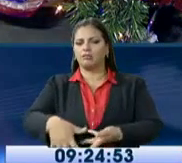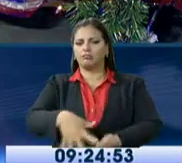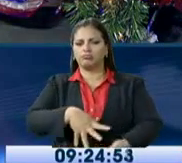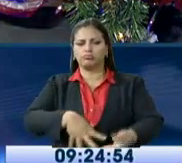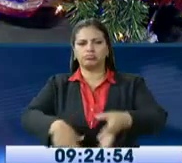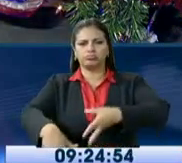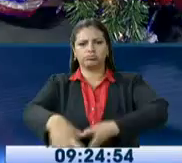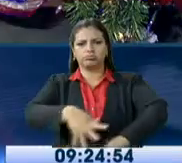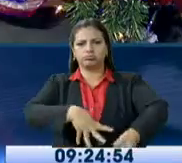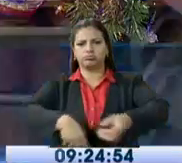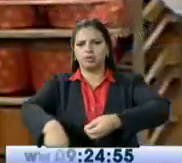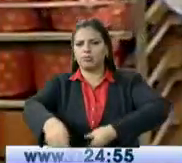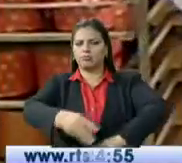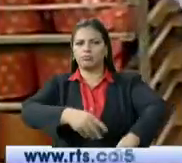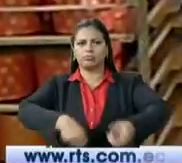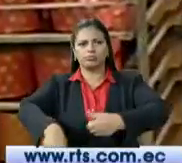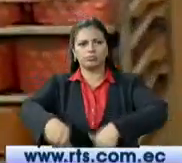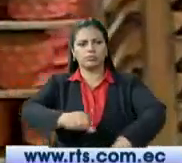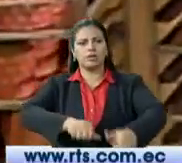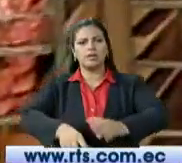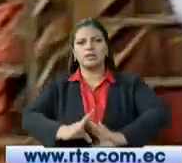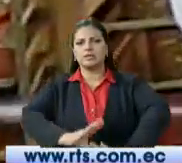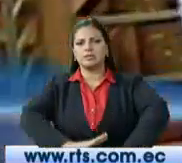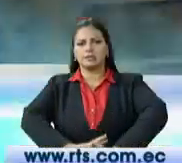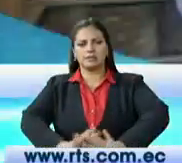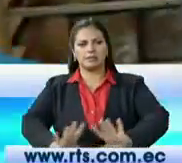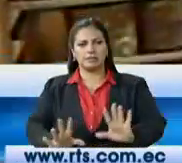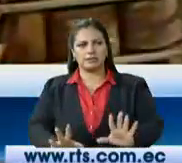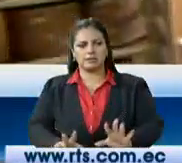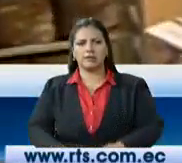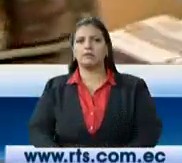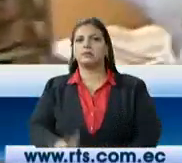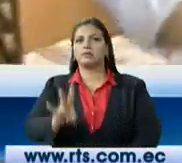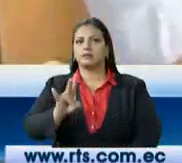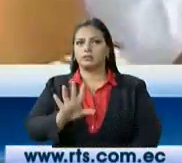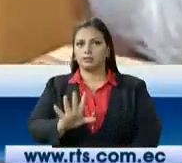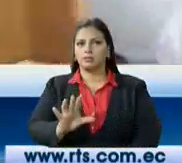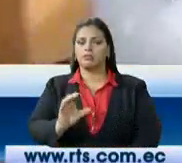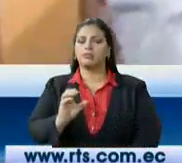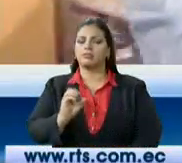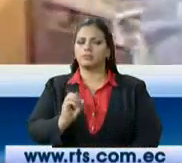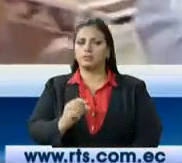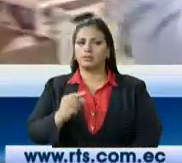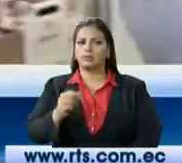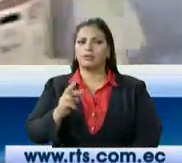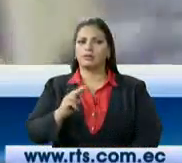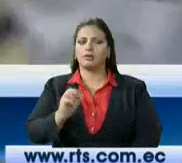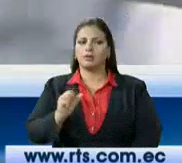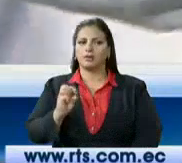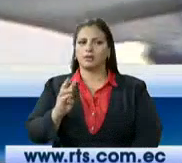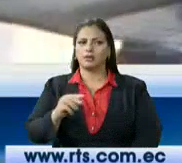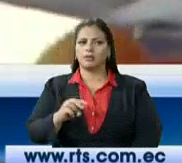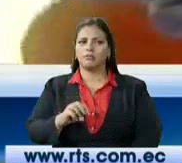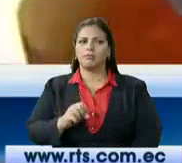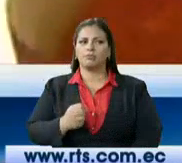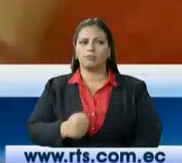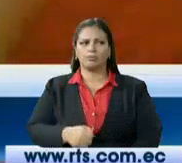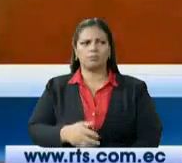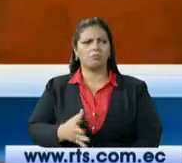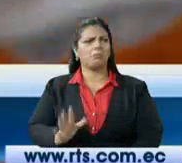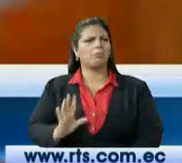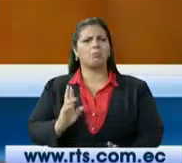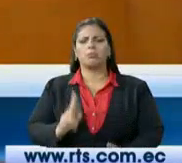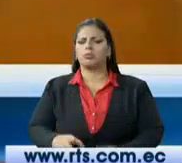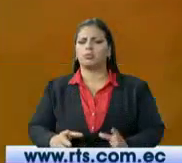son 750 gramos. Ahí está, 750 gramos que yo los voy a poner ya en el pirotín. Simplemente